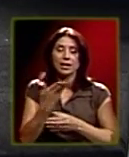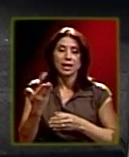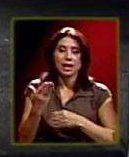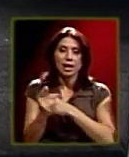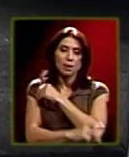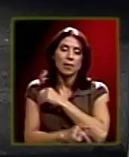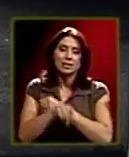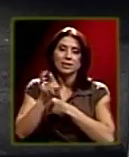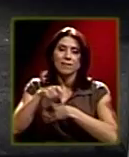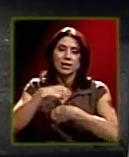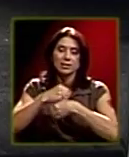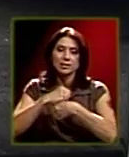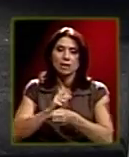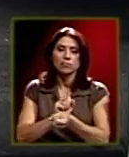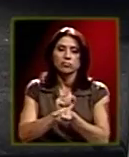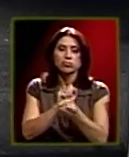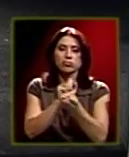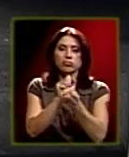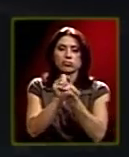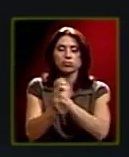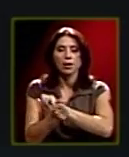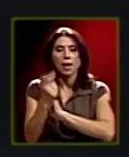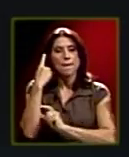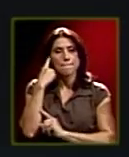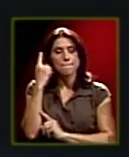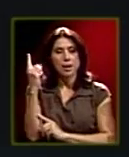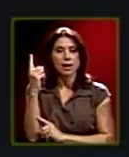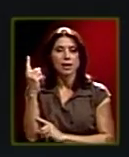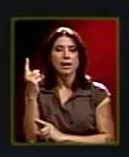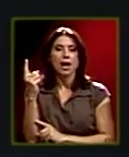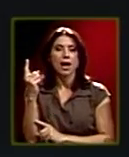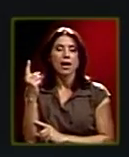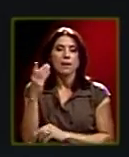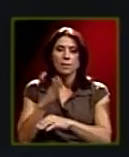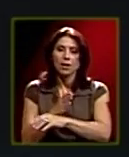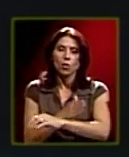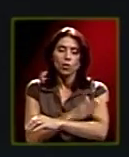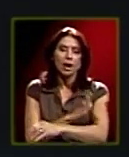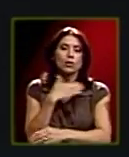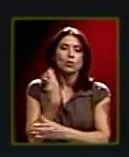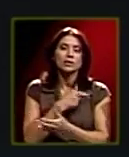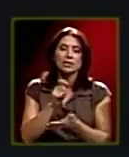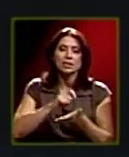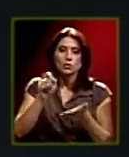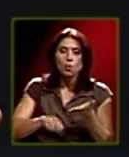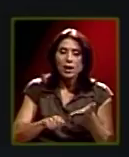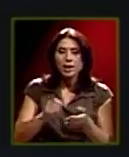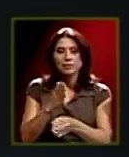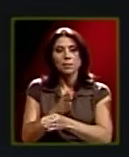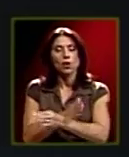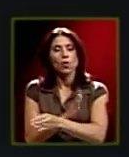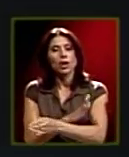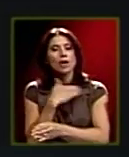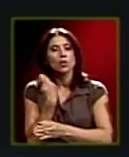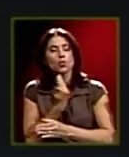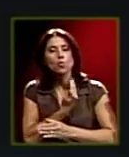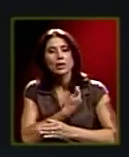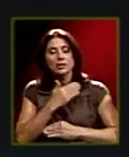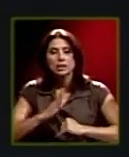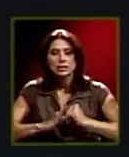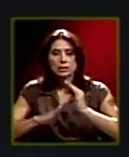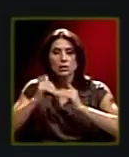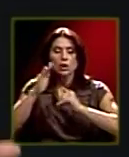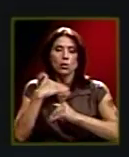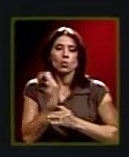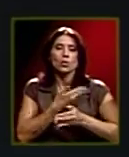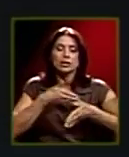país tenga que hacer para que le lleguen mejor, mejorar nuestras escuelas, mejorar nuestra infraestructura de carretera, mejorar